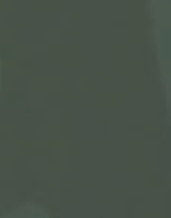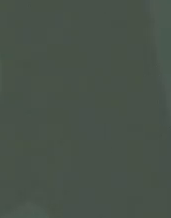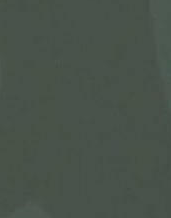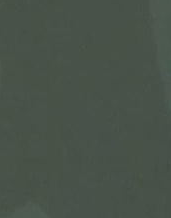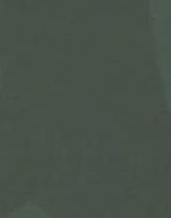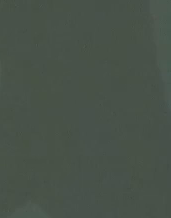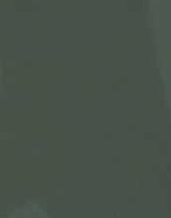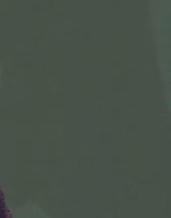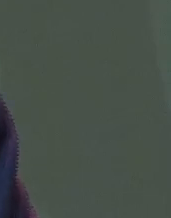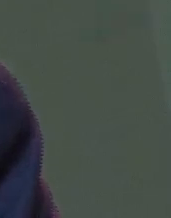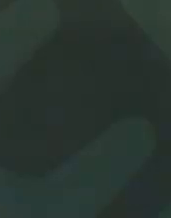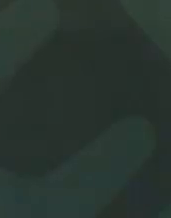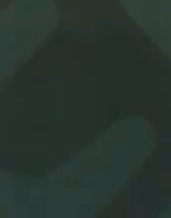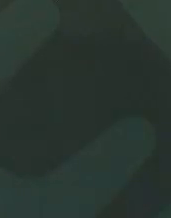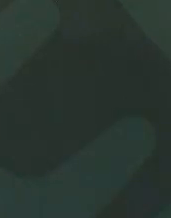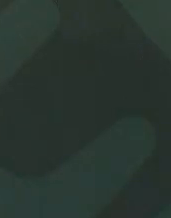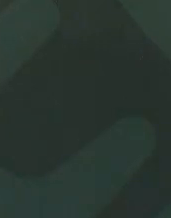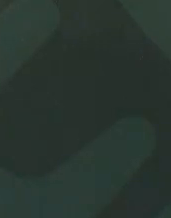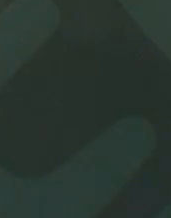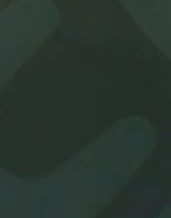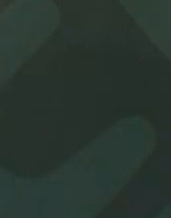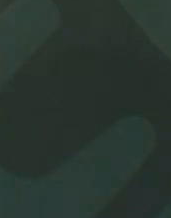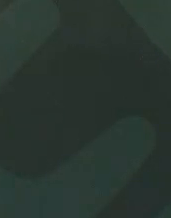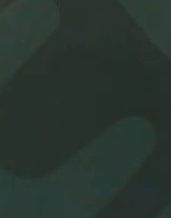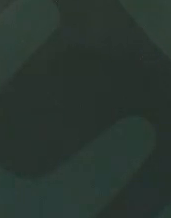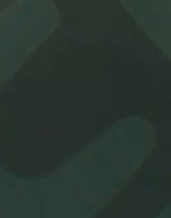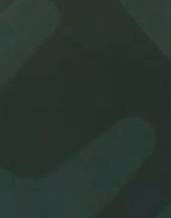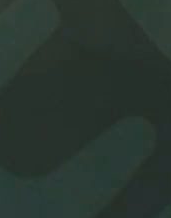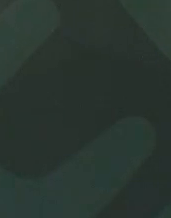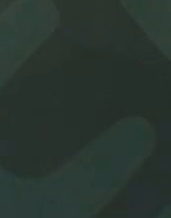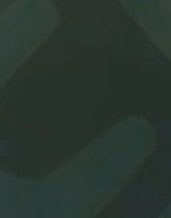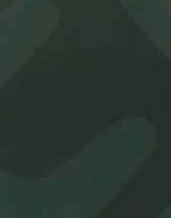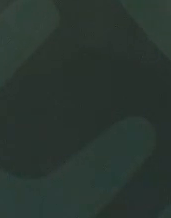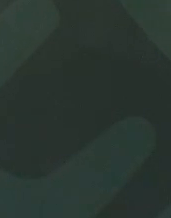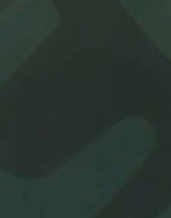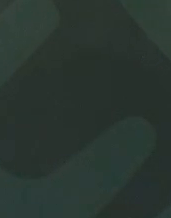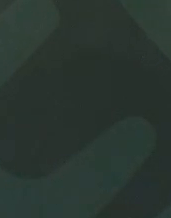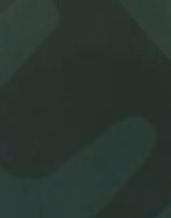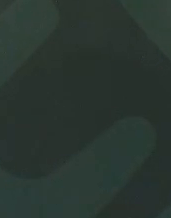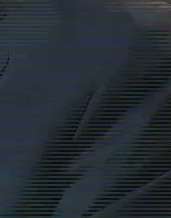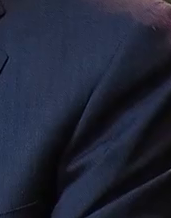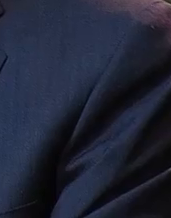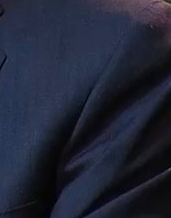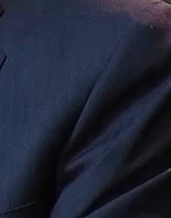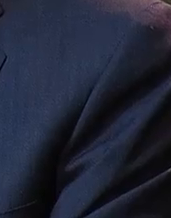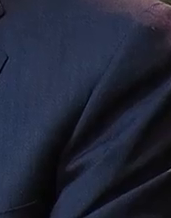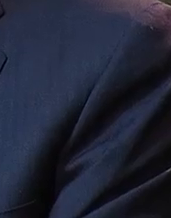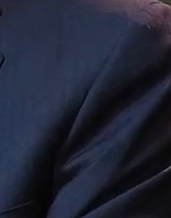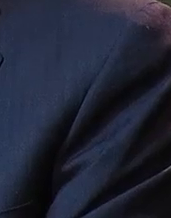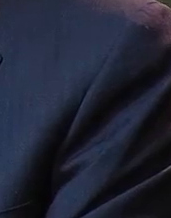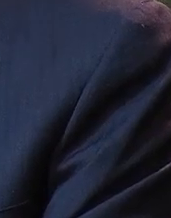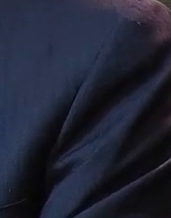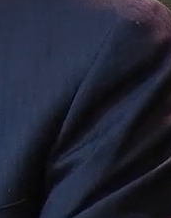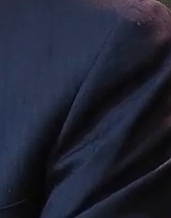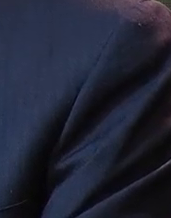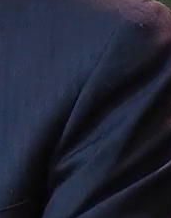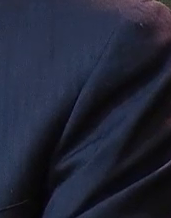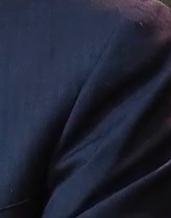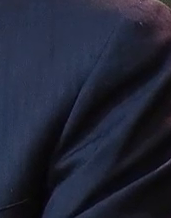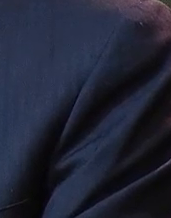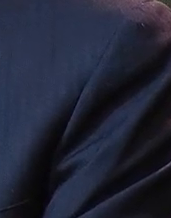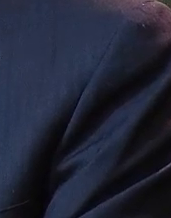todos sabemos, lo hacen por necesidad y también por inseguridad.